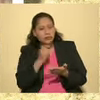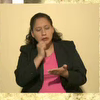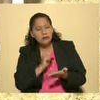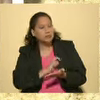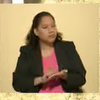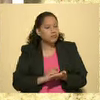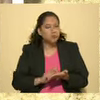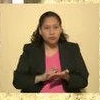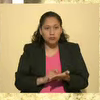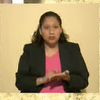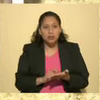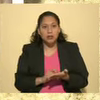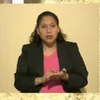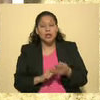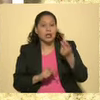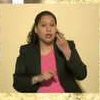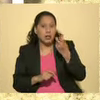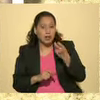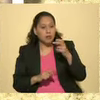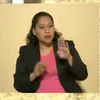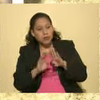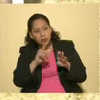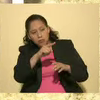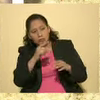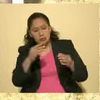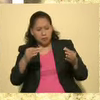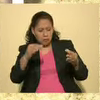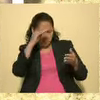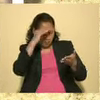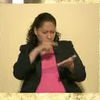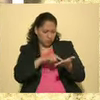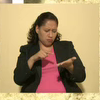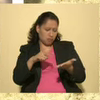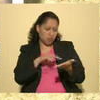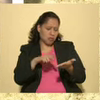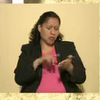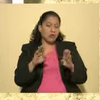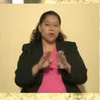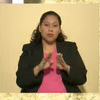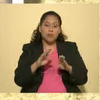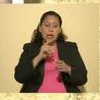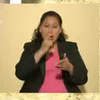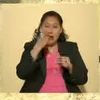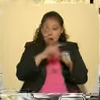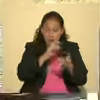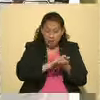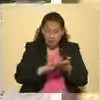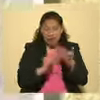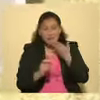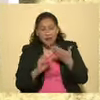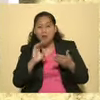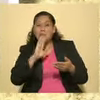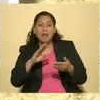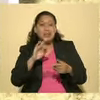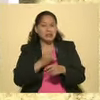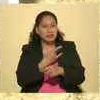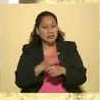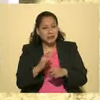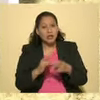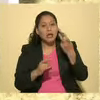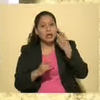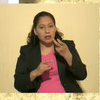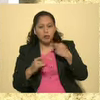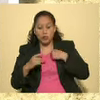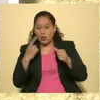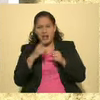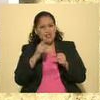mano, y estaban sujetas a la interpretación y a la legibilidad o no de la letra con la que escribía el verificador. A veces yo